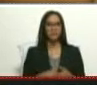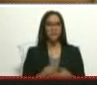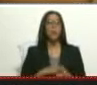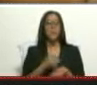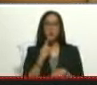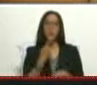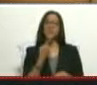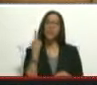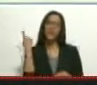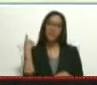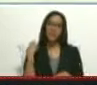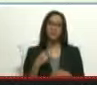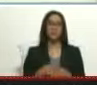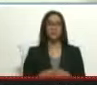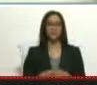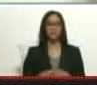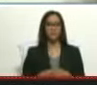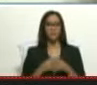dije ayer,